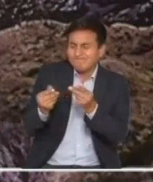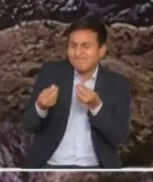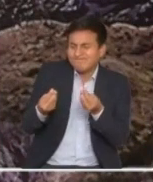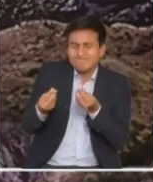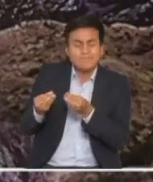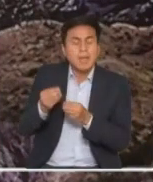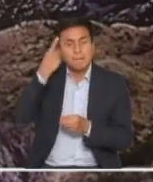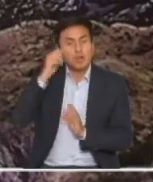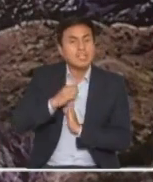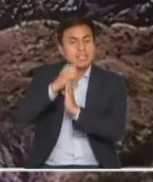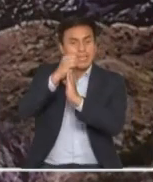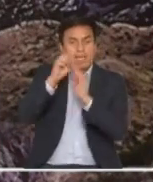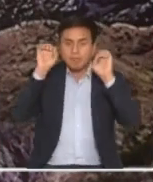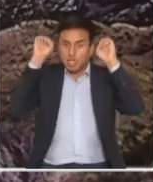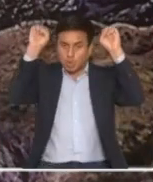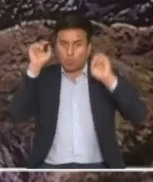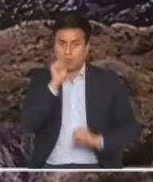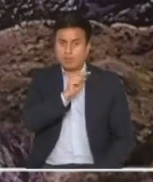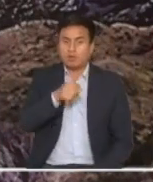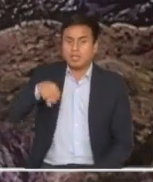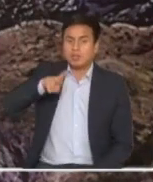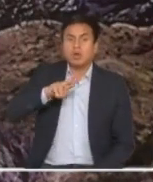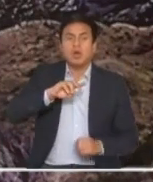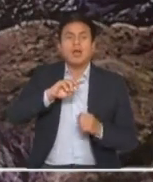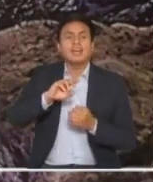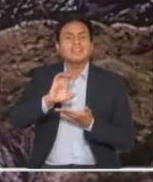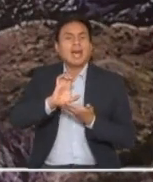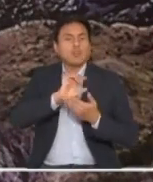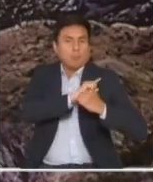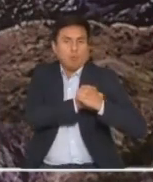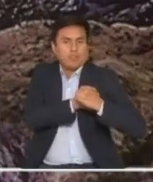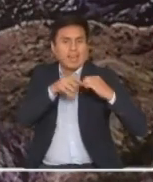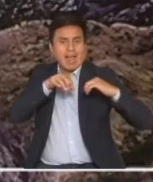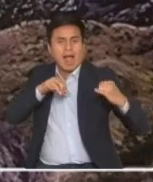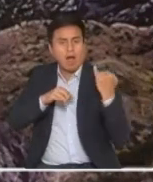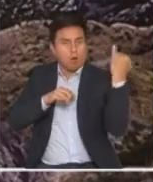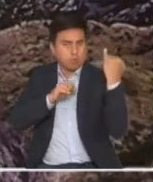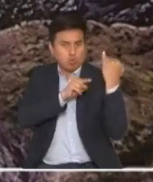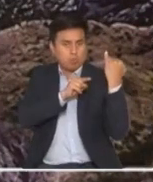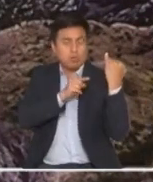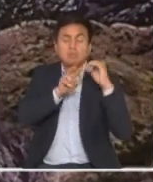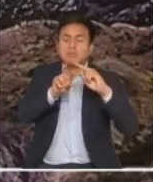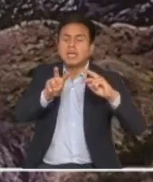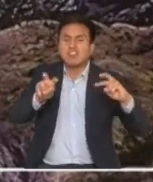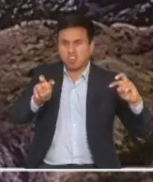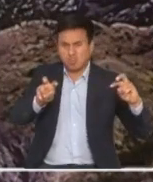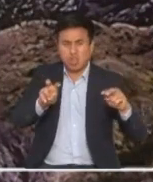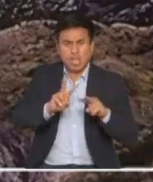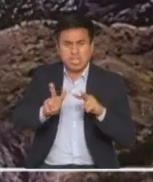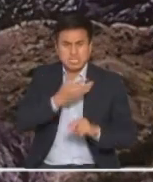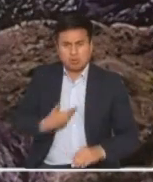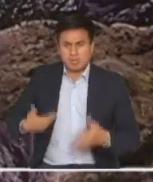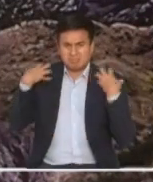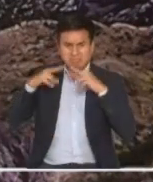lidera el Ministerio Público insisto otro poder del Estado un poder autónomo porque las investigaciones no las hace El